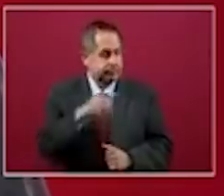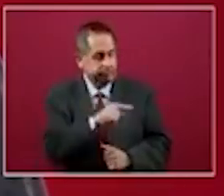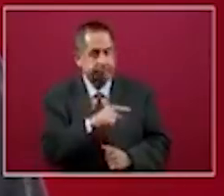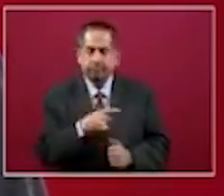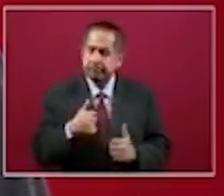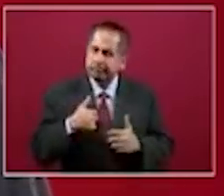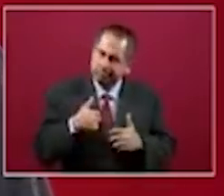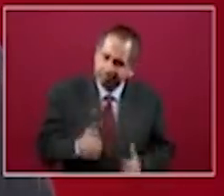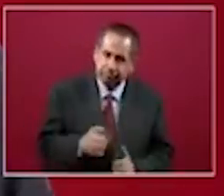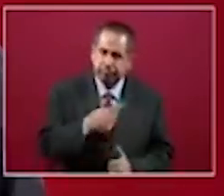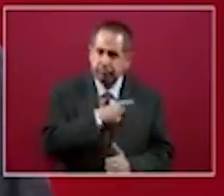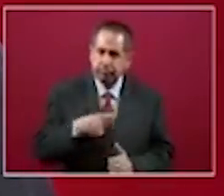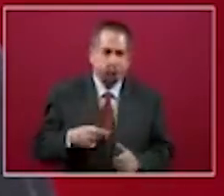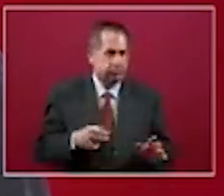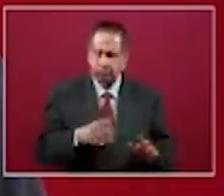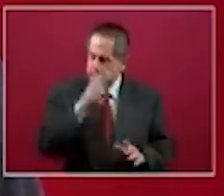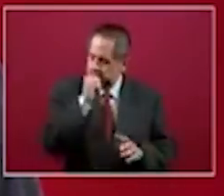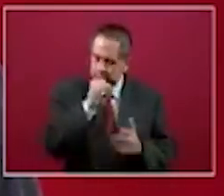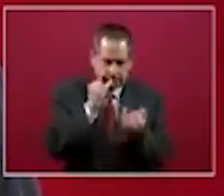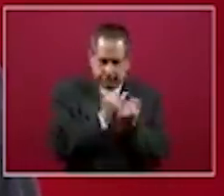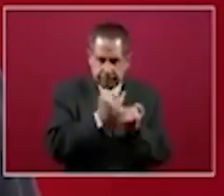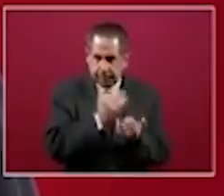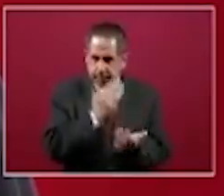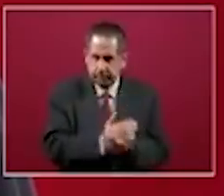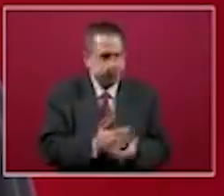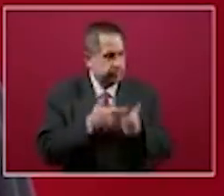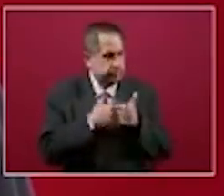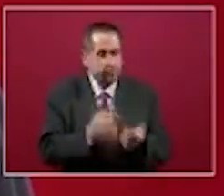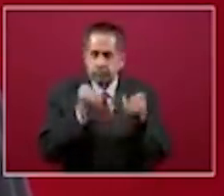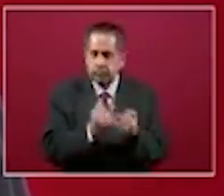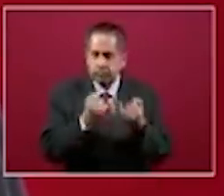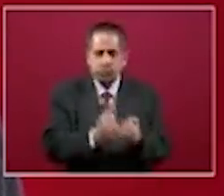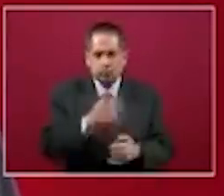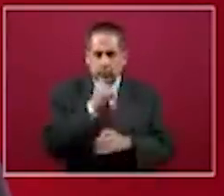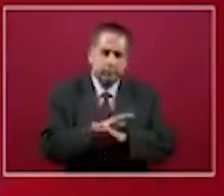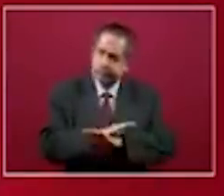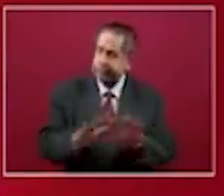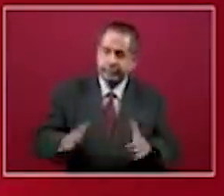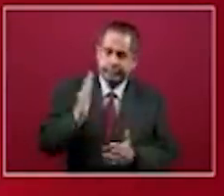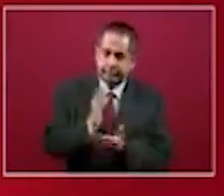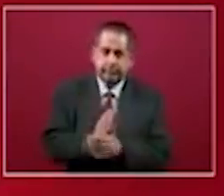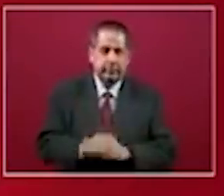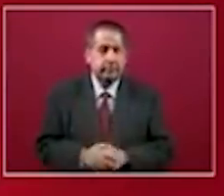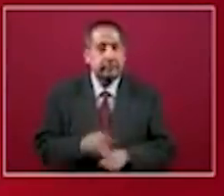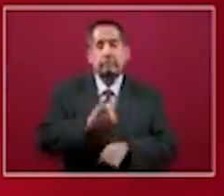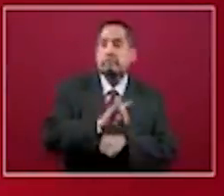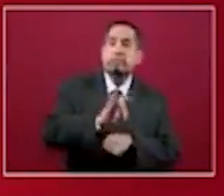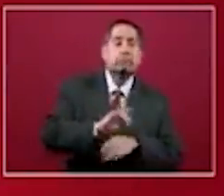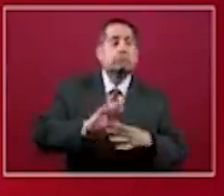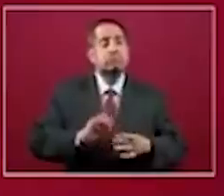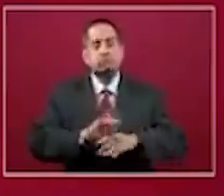entienda que ya no se puede seguir con lo mismo, se acabó la